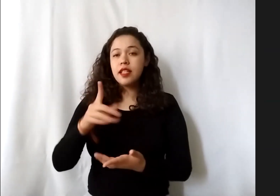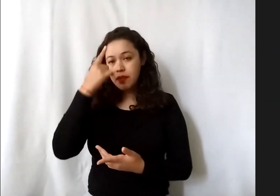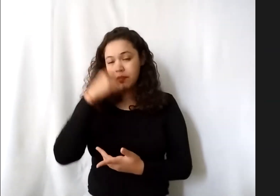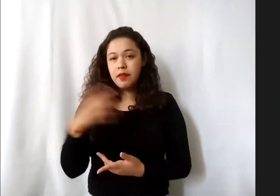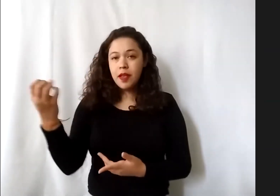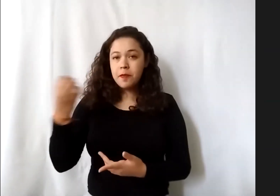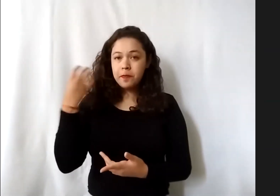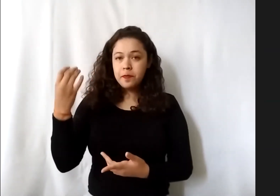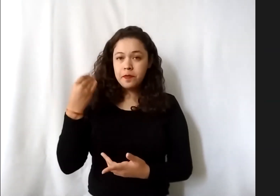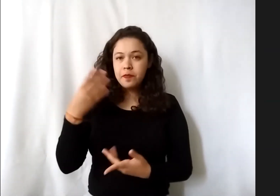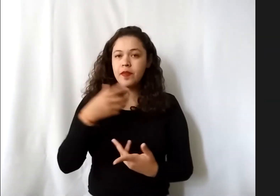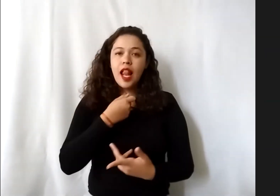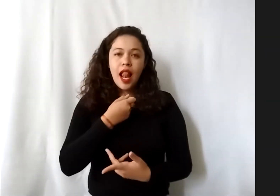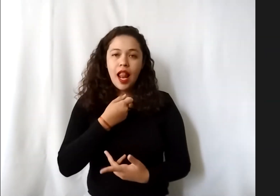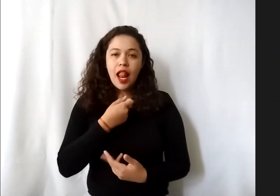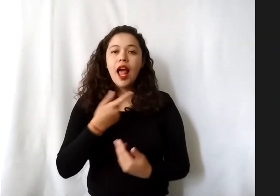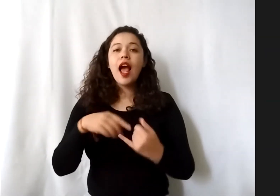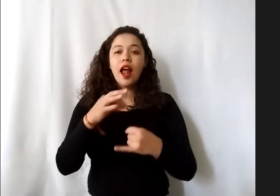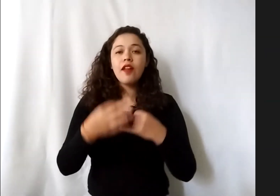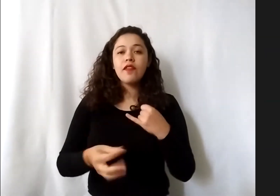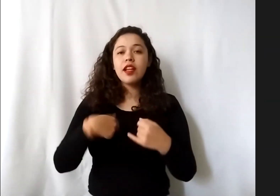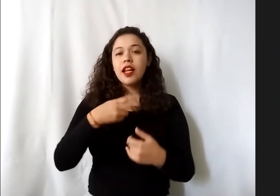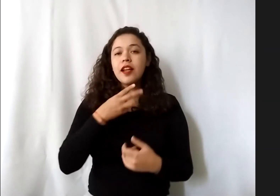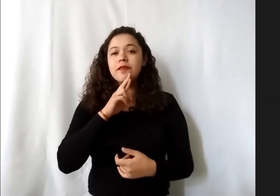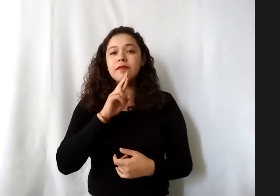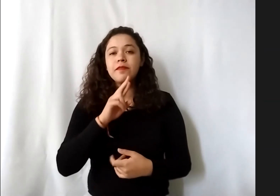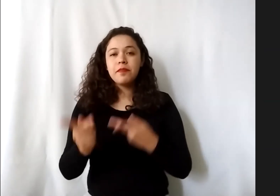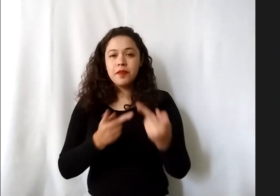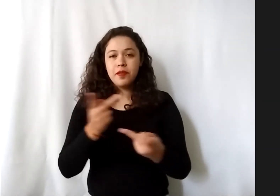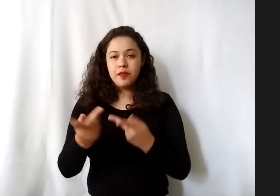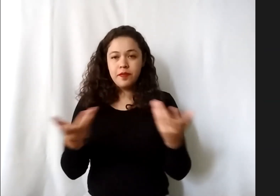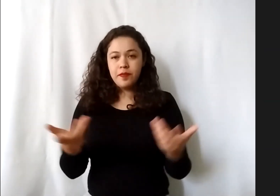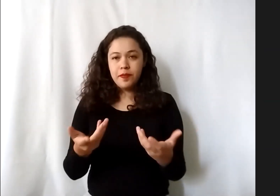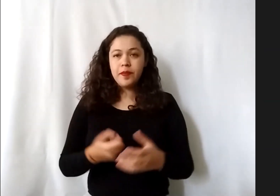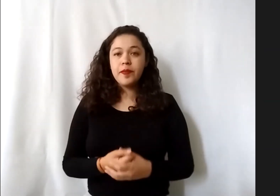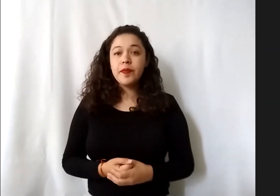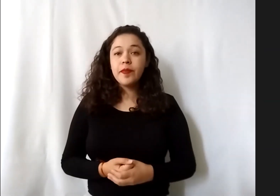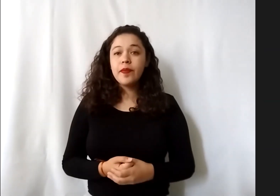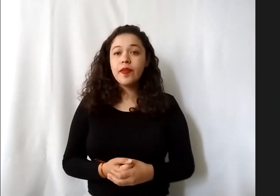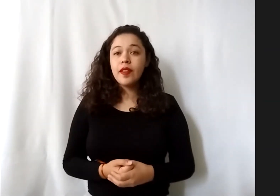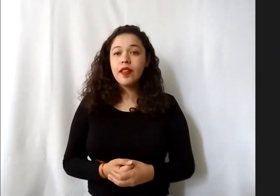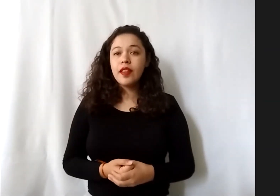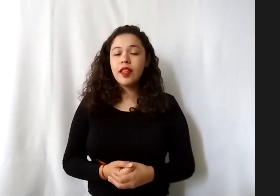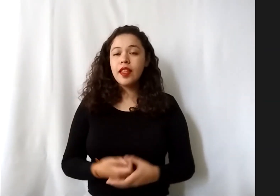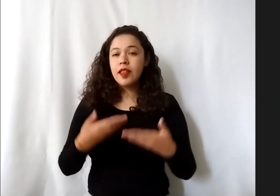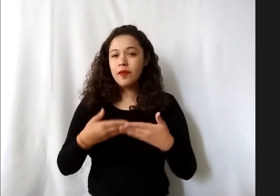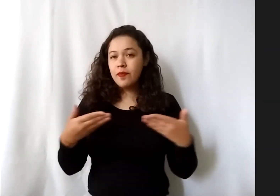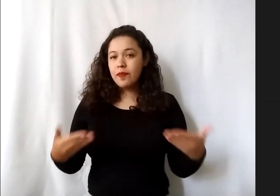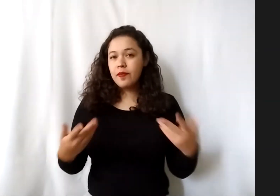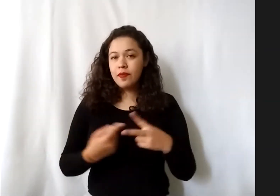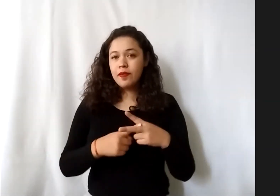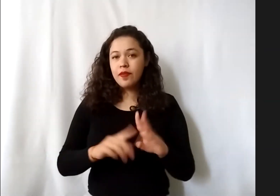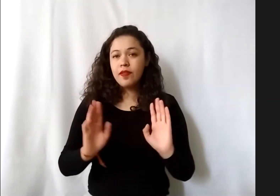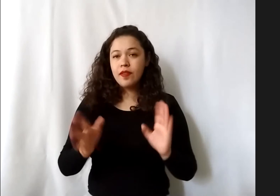ponencia podamos pues compartirlas con ellos. Ahora vamos a dar inicio con nuestro